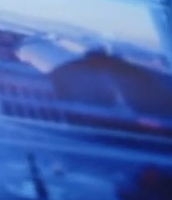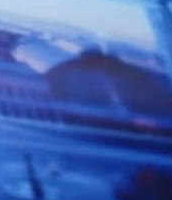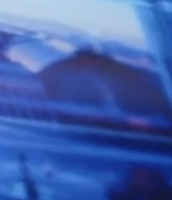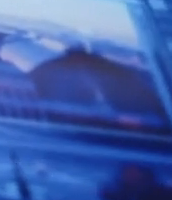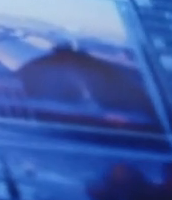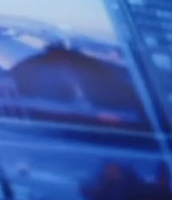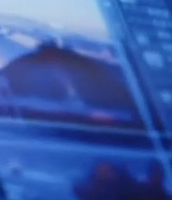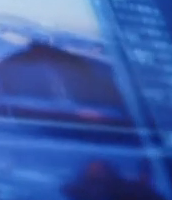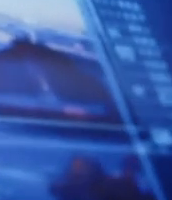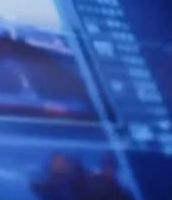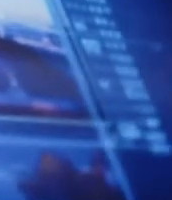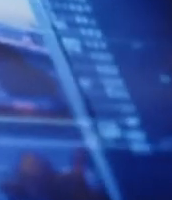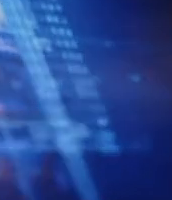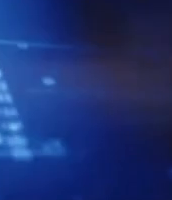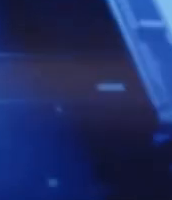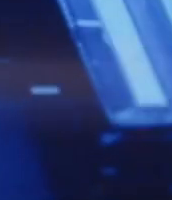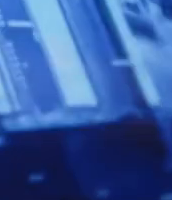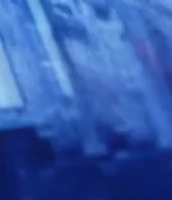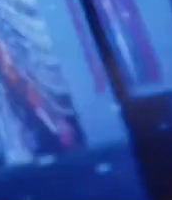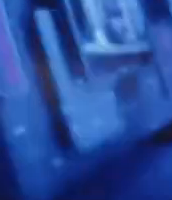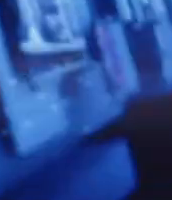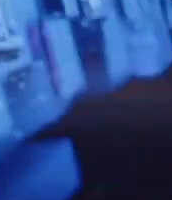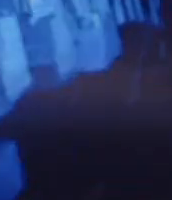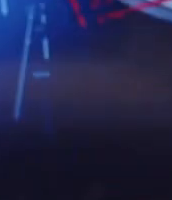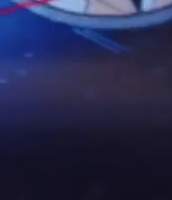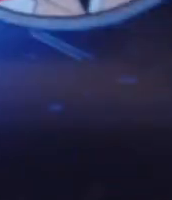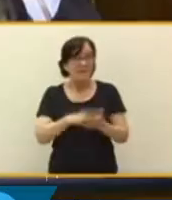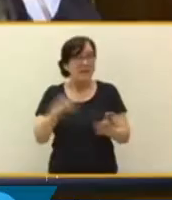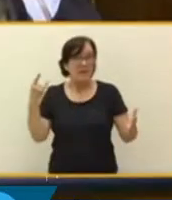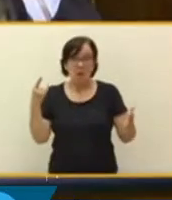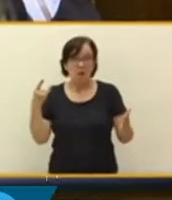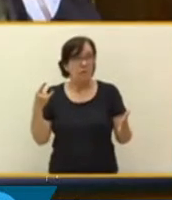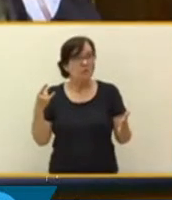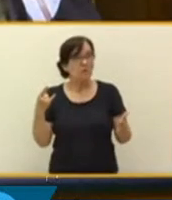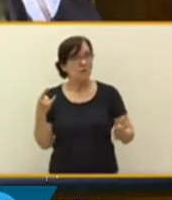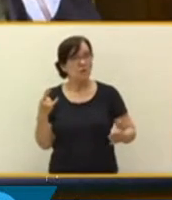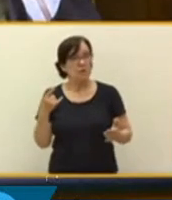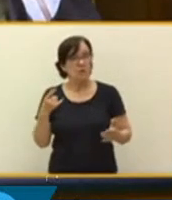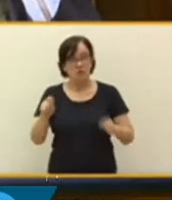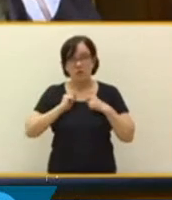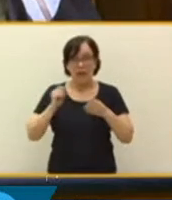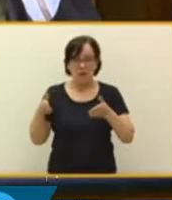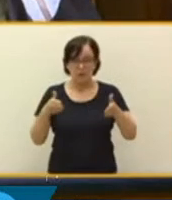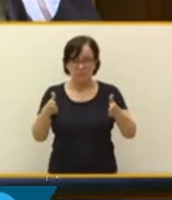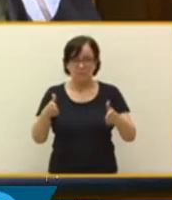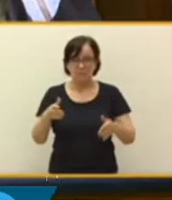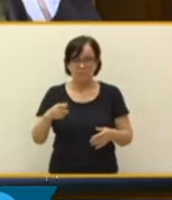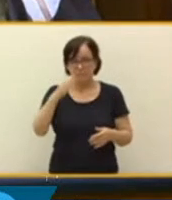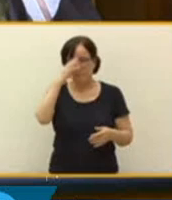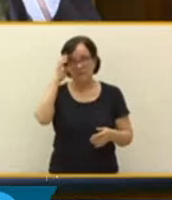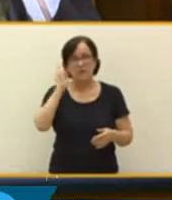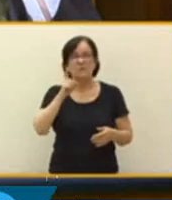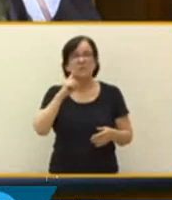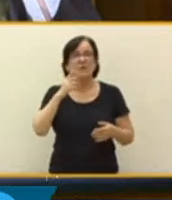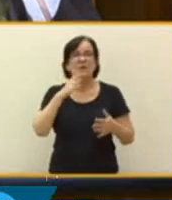rabiosos están, más hacen el payaso y más nos reímos de ellos. Bueno, pero luego fíjate, Eurico, que Pablo Iglesias ha dicho que si